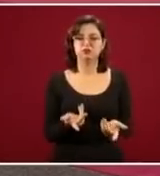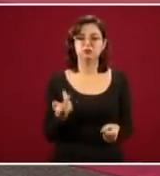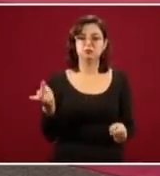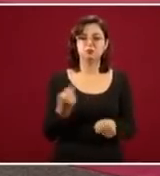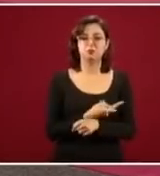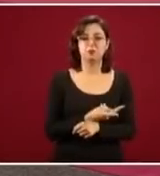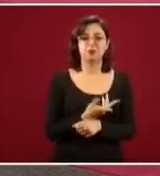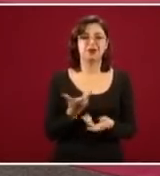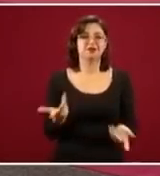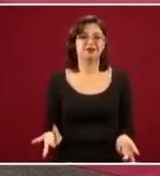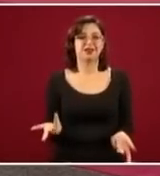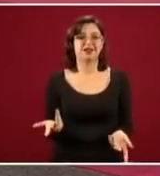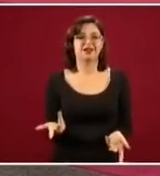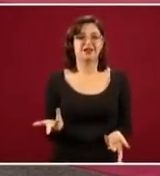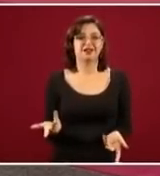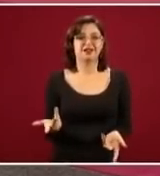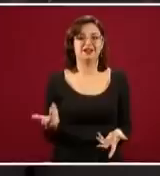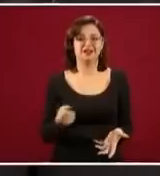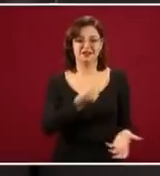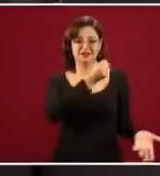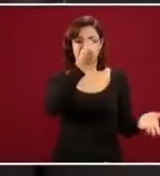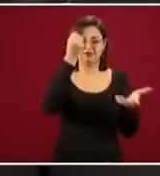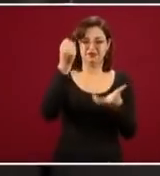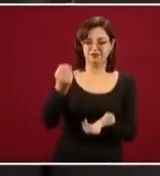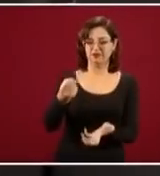robarse el dinero de los medicamentos.